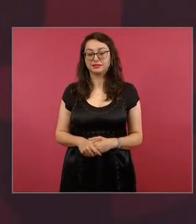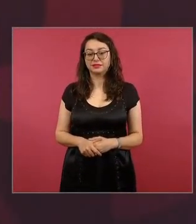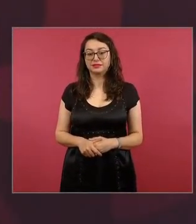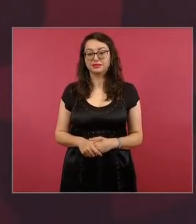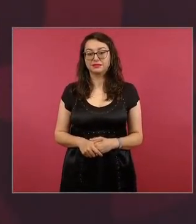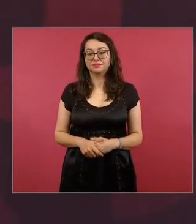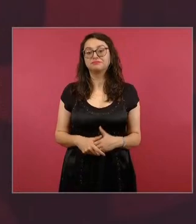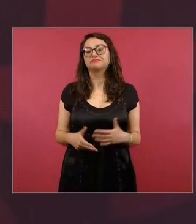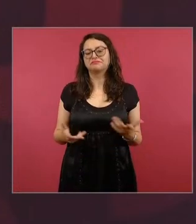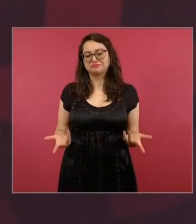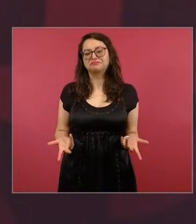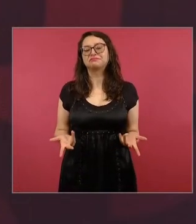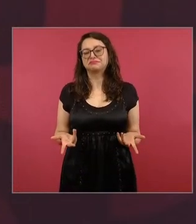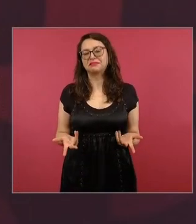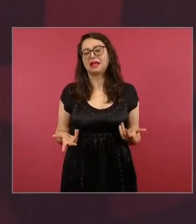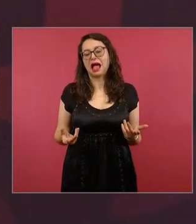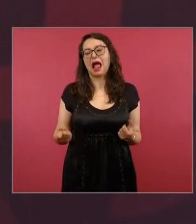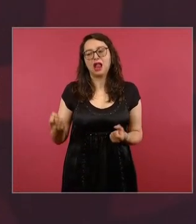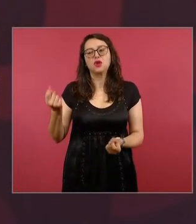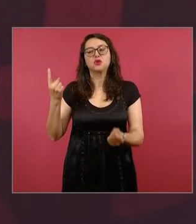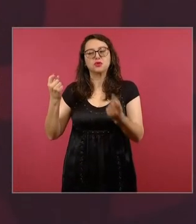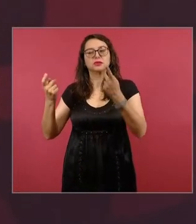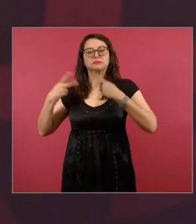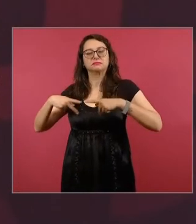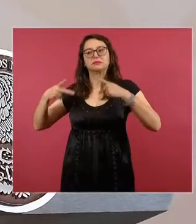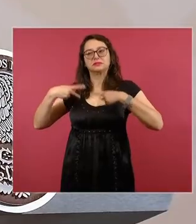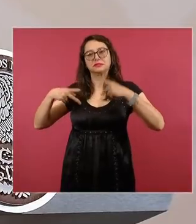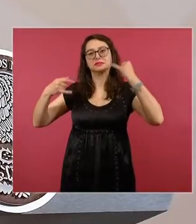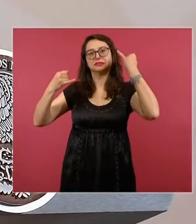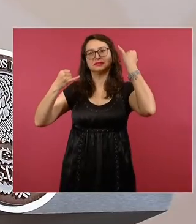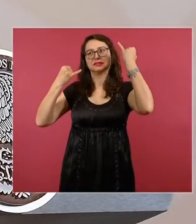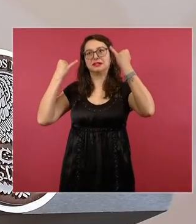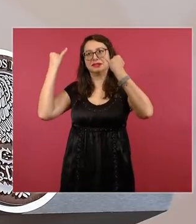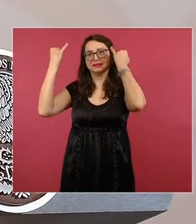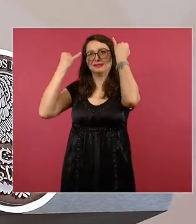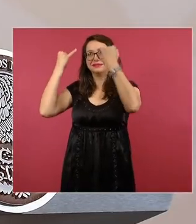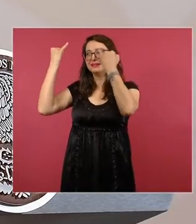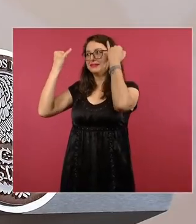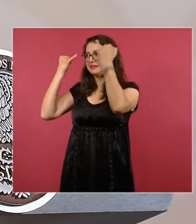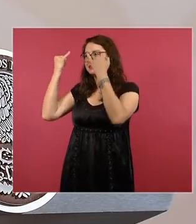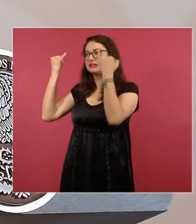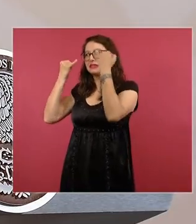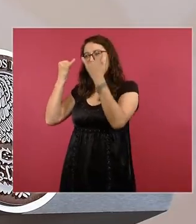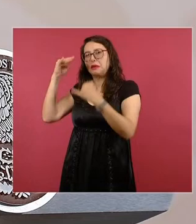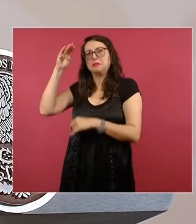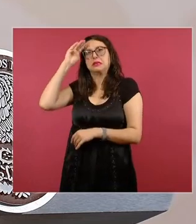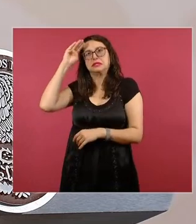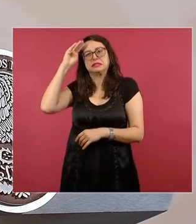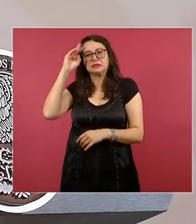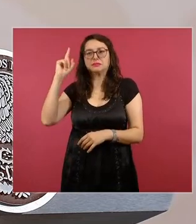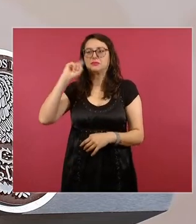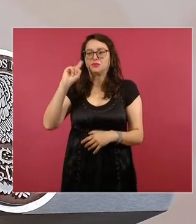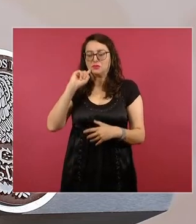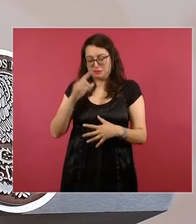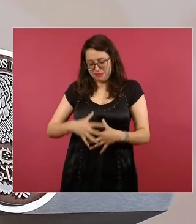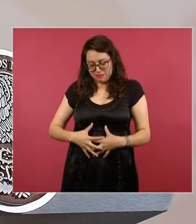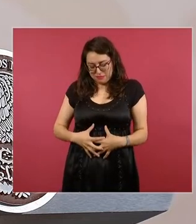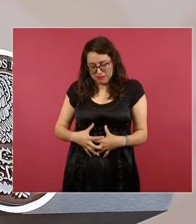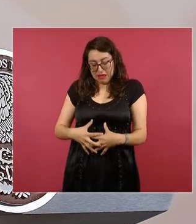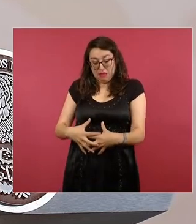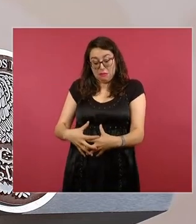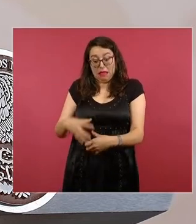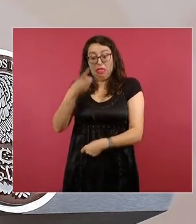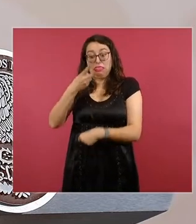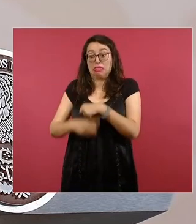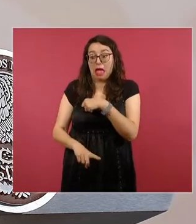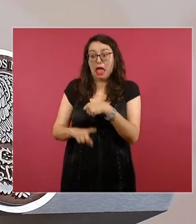todas estas creencias de que los eclipses pueden causar problemas en mujeres embarazadas o alguna afectación